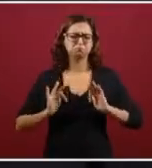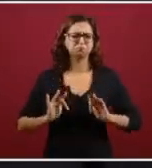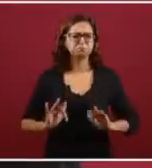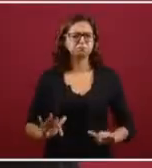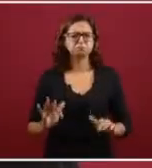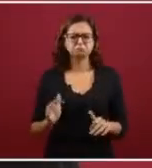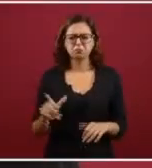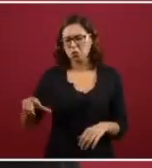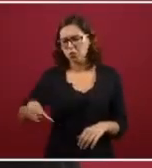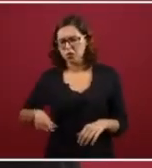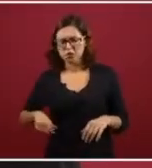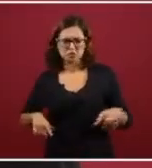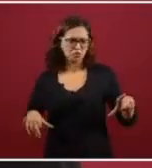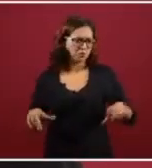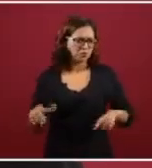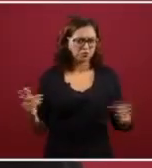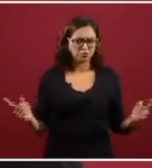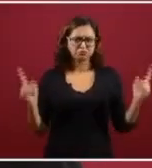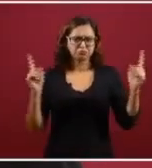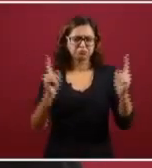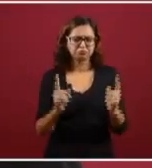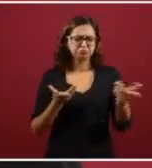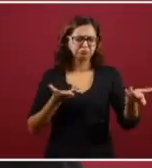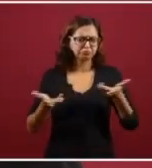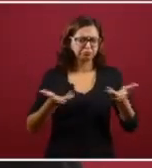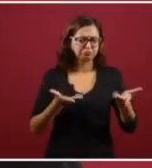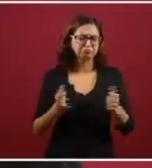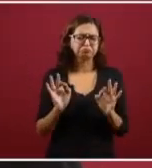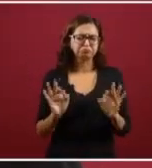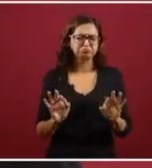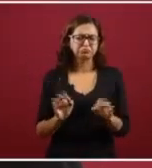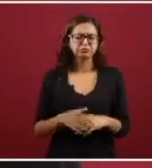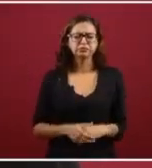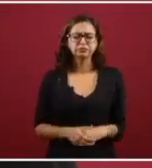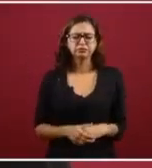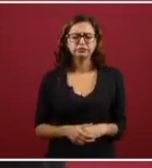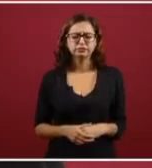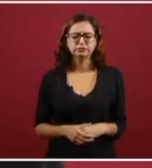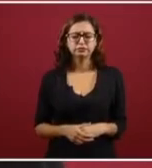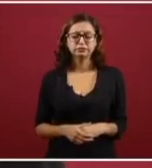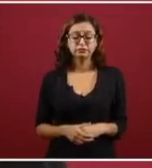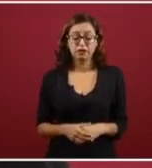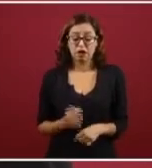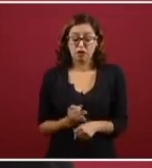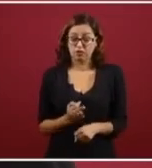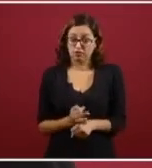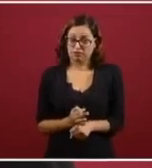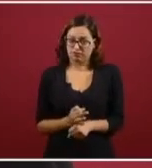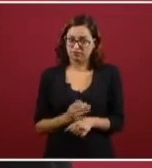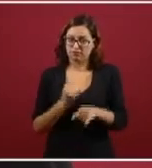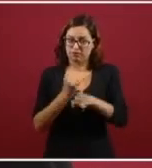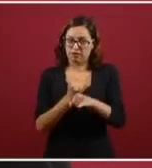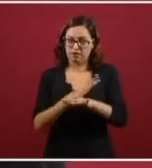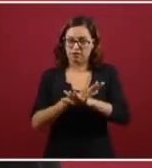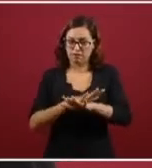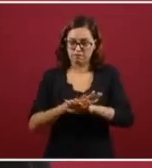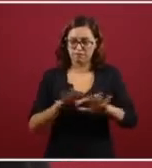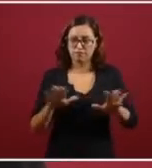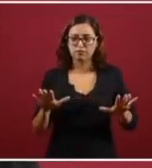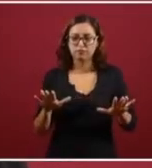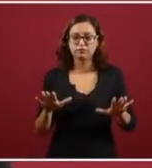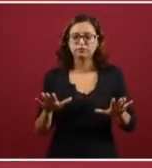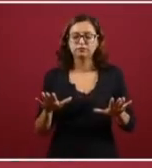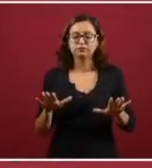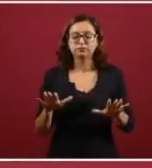Relaciones Exteriores, Marcelo Ebrard, y el vicepresidente de Estados Unidos, Mike Pence, y agradeció al presidente de Estados Unidos, Donald Trump,